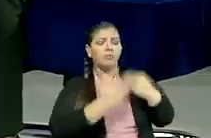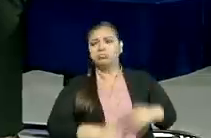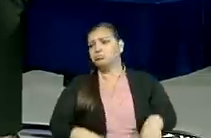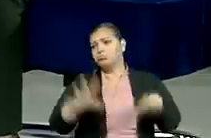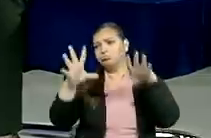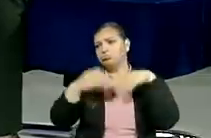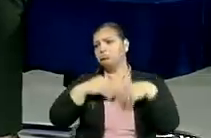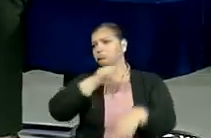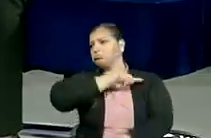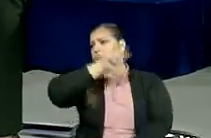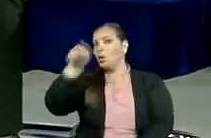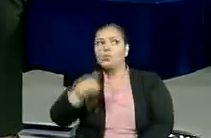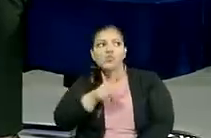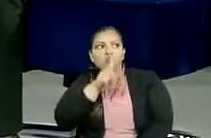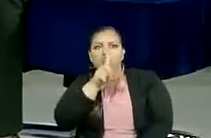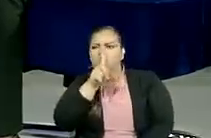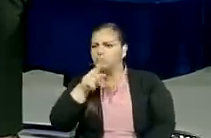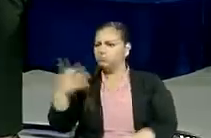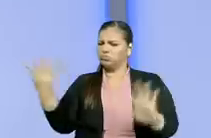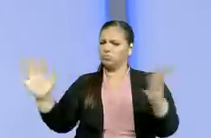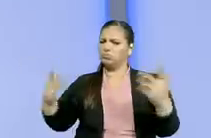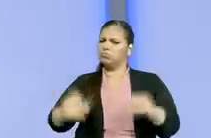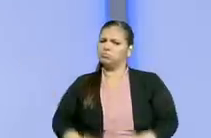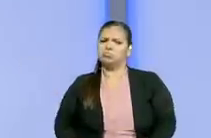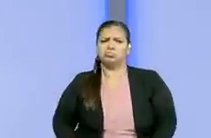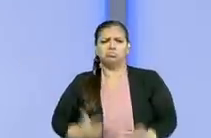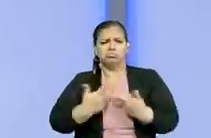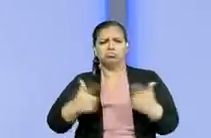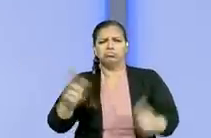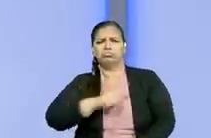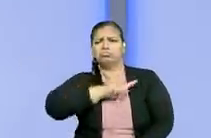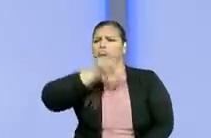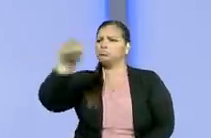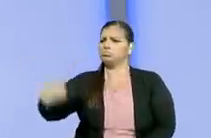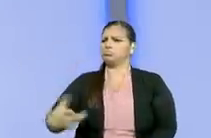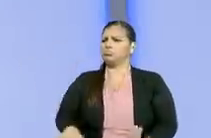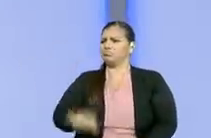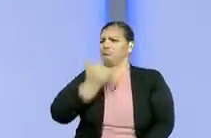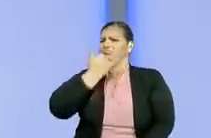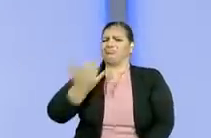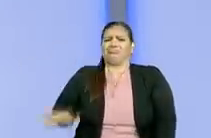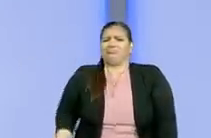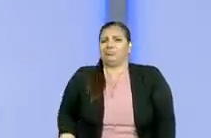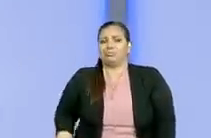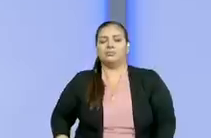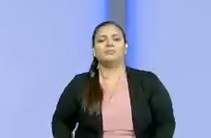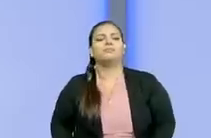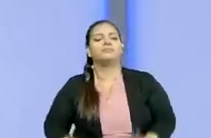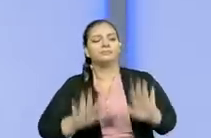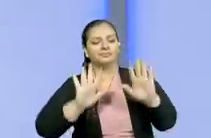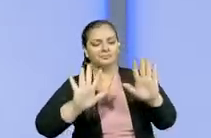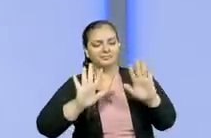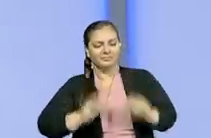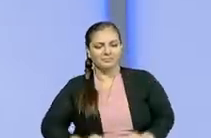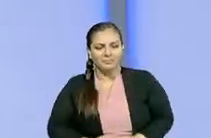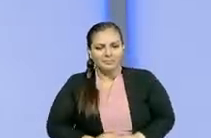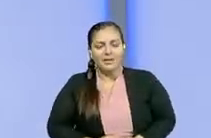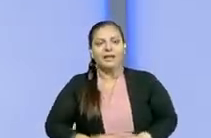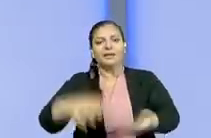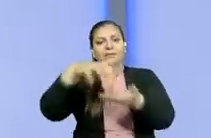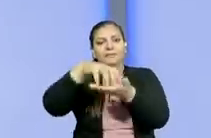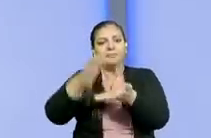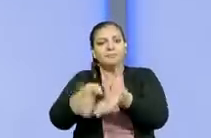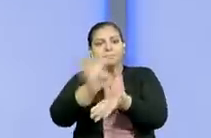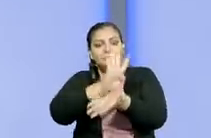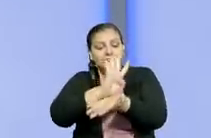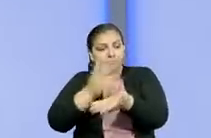ningún momento ella actuó entre gallos y medianoche. Dice que ¿dónde está el delito? El delito deberá investigarse si es que existe en la fiscalía, pero